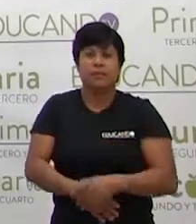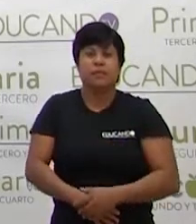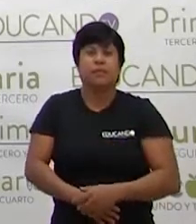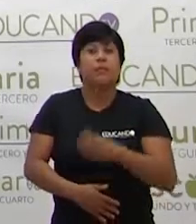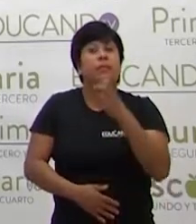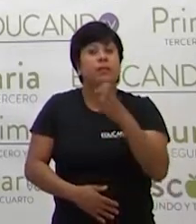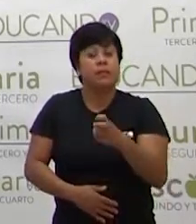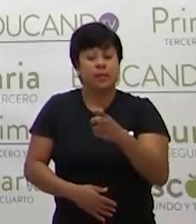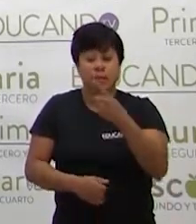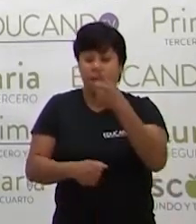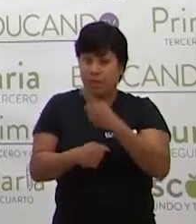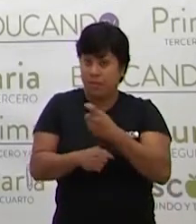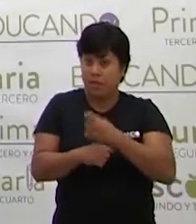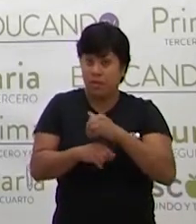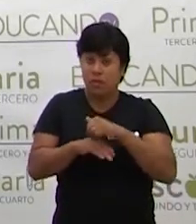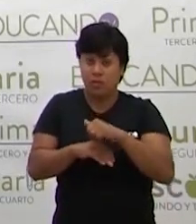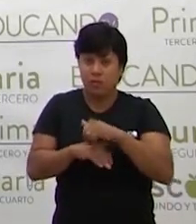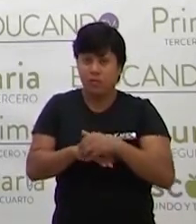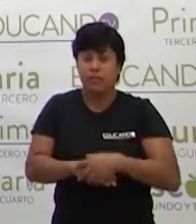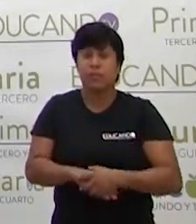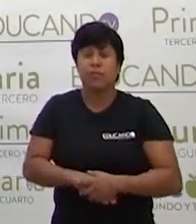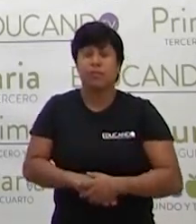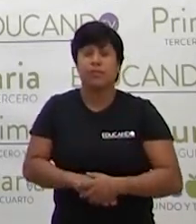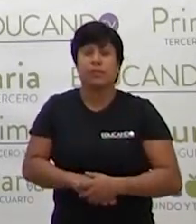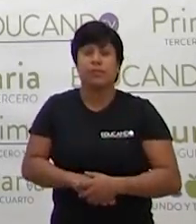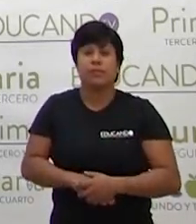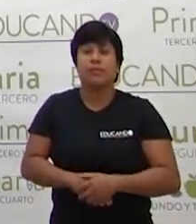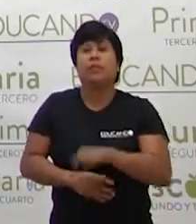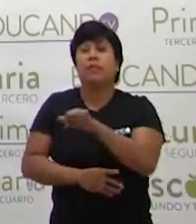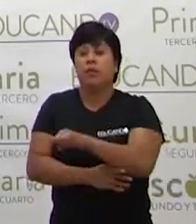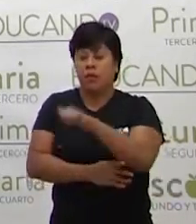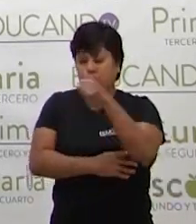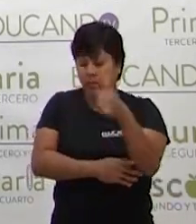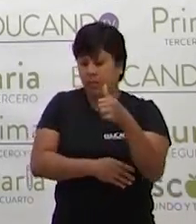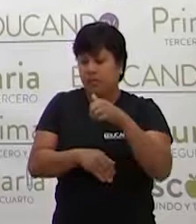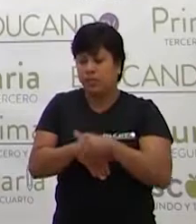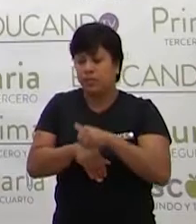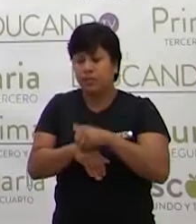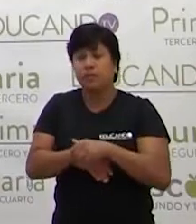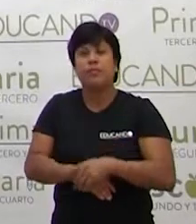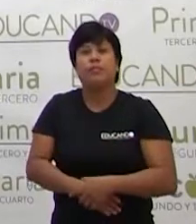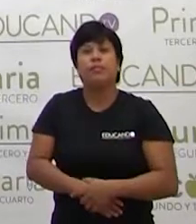Ese sería mi primer número. Vamos con otro número.